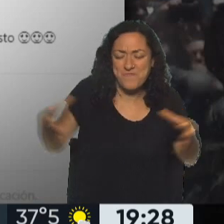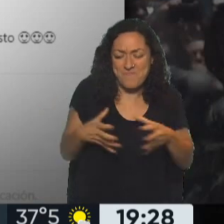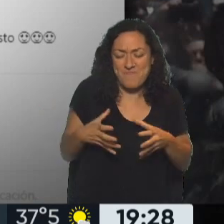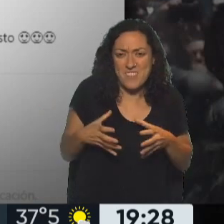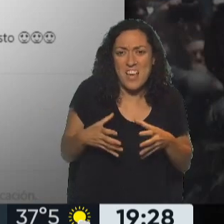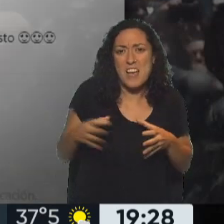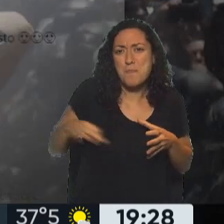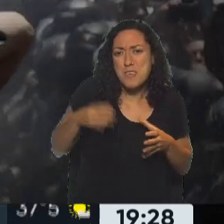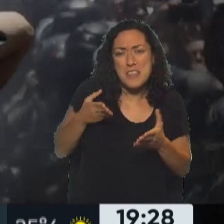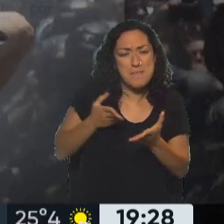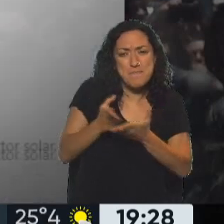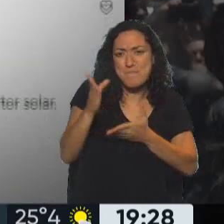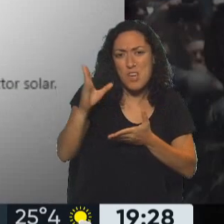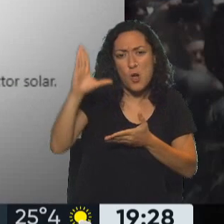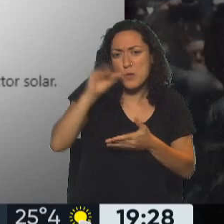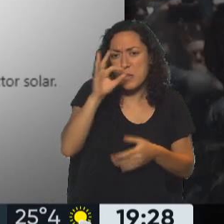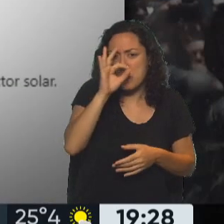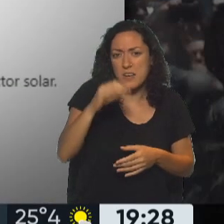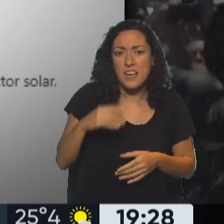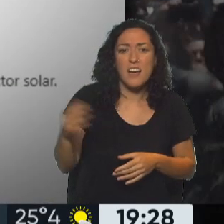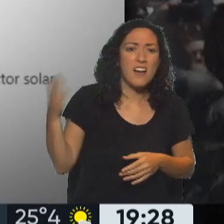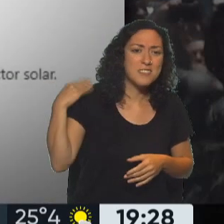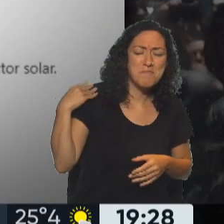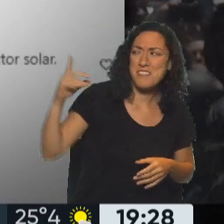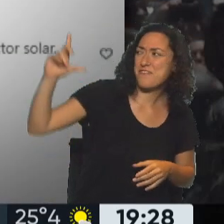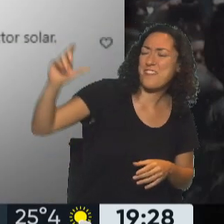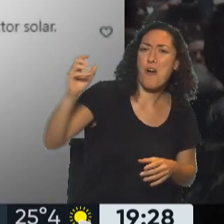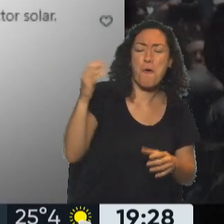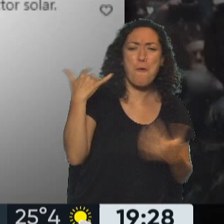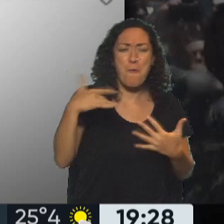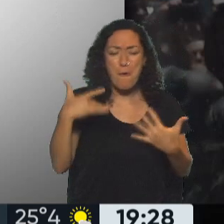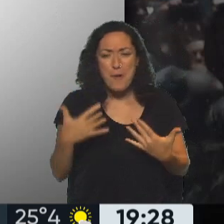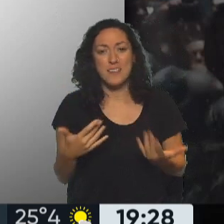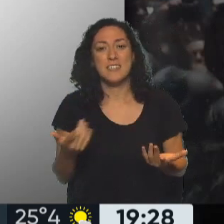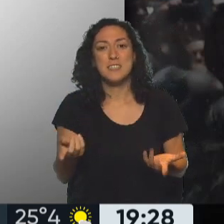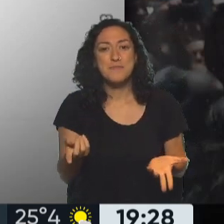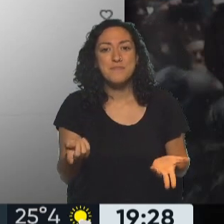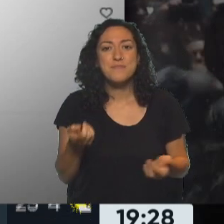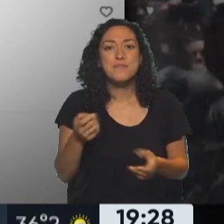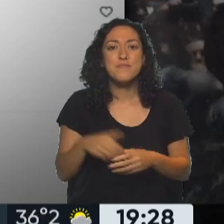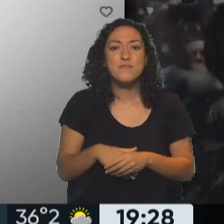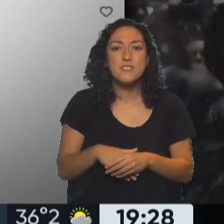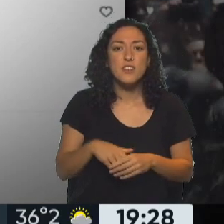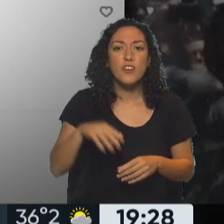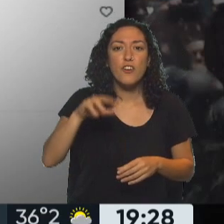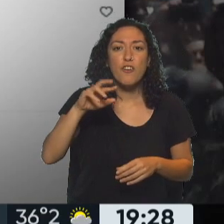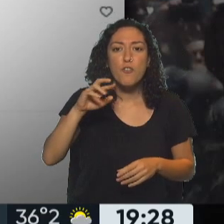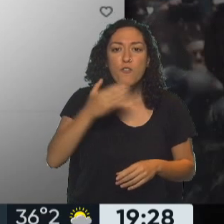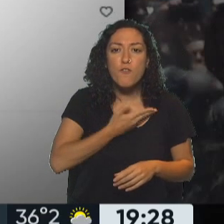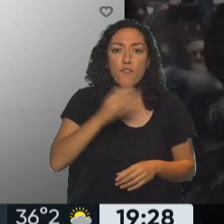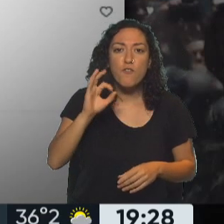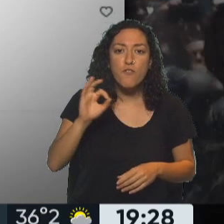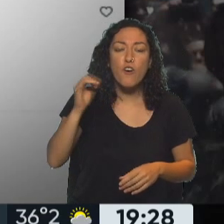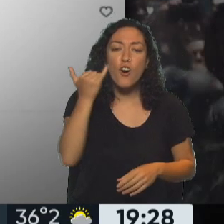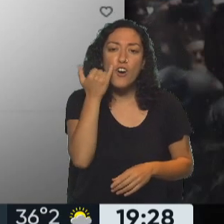la vida. Me impresiona la foto de espalda, esa foto. Y después aparecen los muchachos, ¿y este? Exacto, acá tenemos a Foyt, uno de los jugadores que también, como